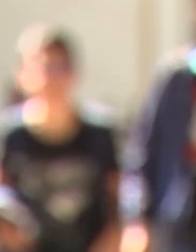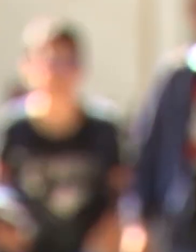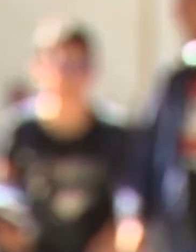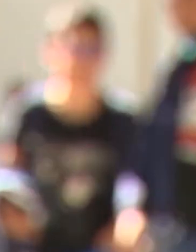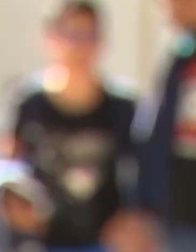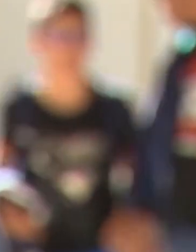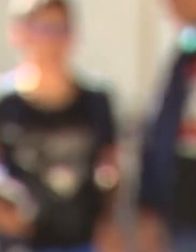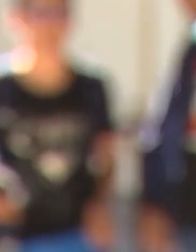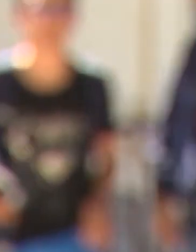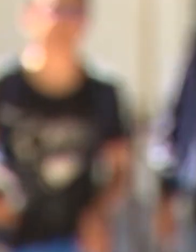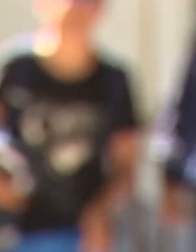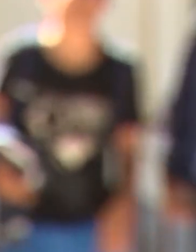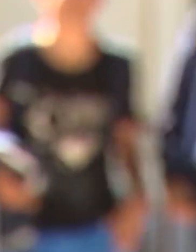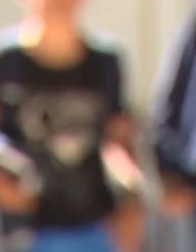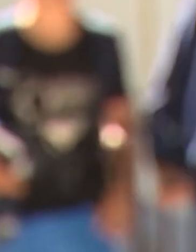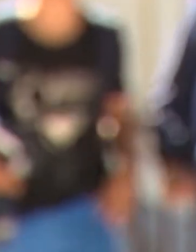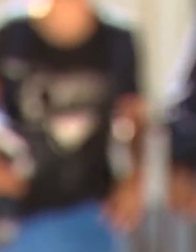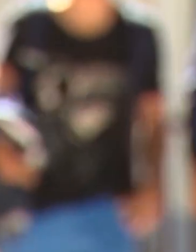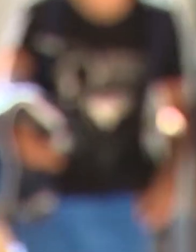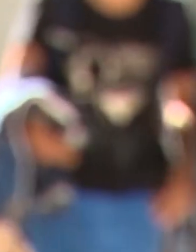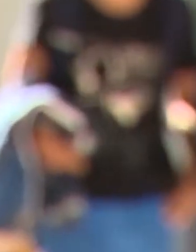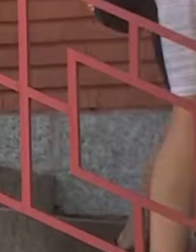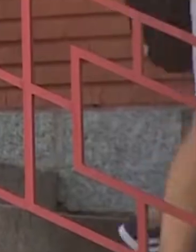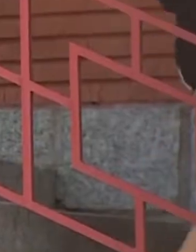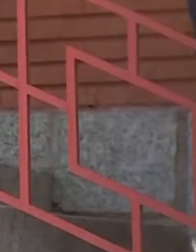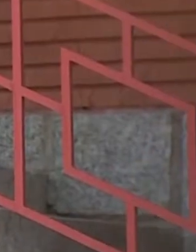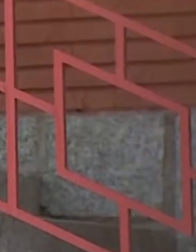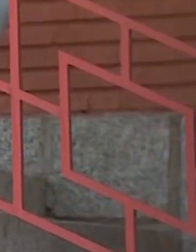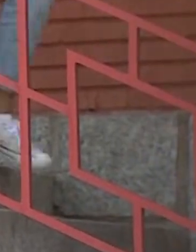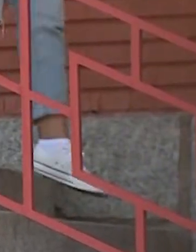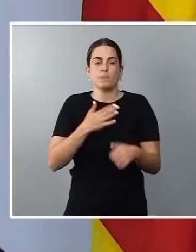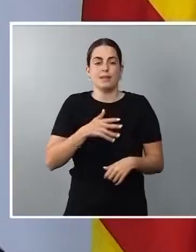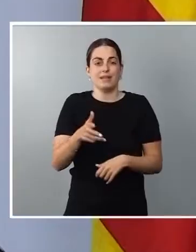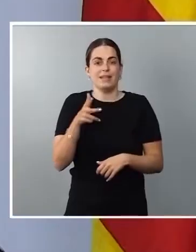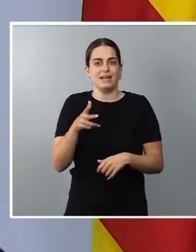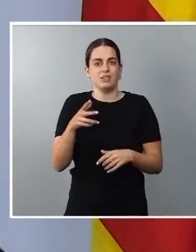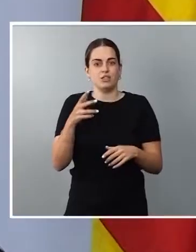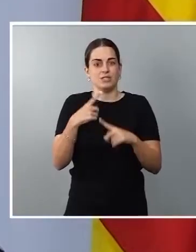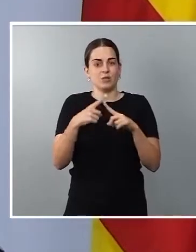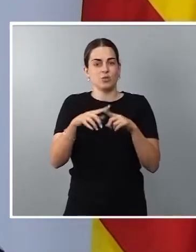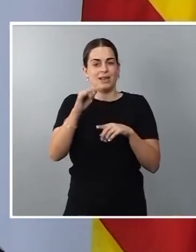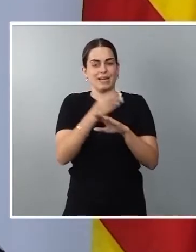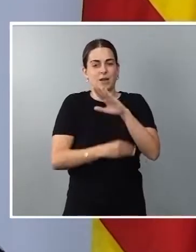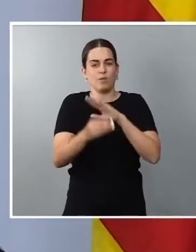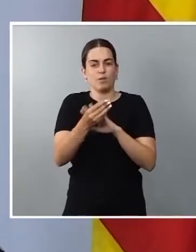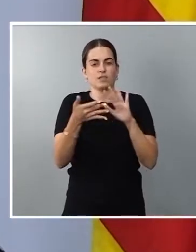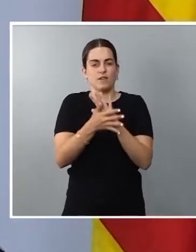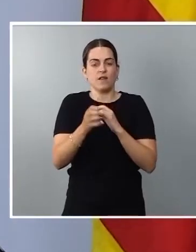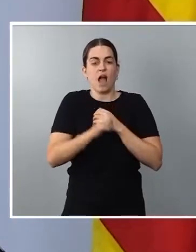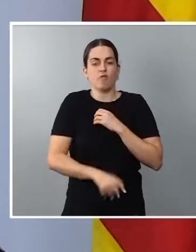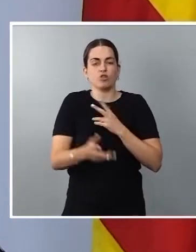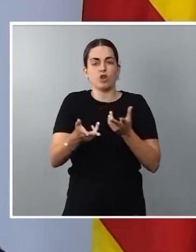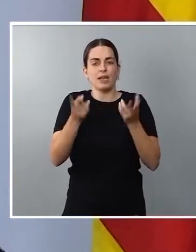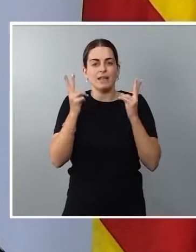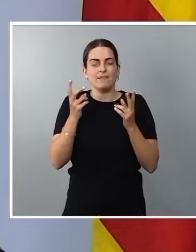obligatorios de reflexión e incluye una baja incapacitante por interrupción voluntaria del embarazo. Aborto libre, seguro, gratuito